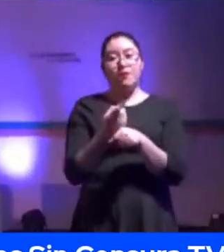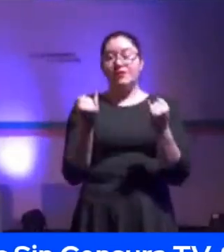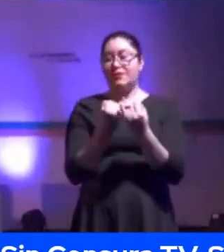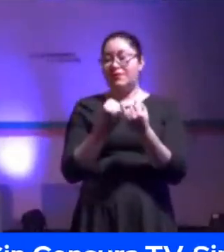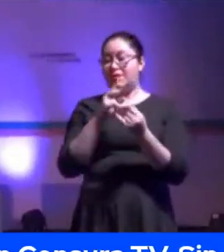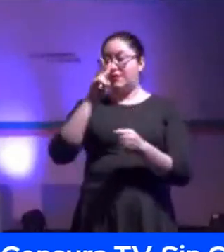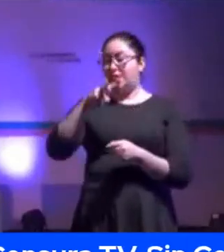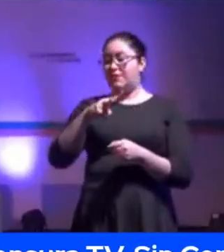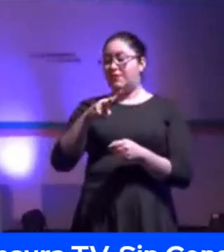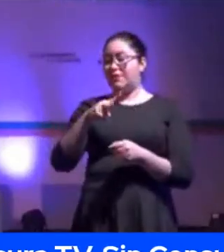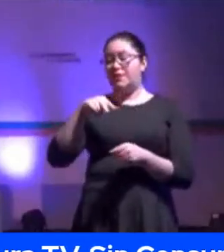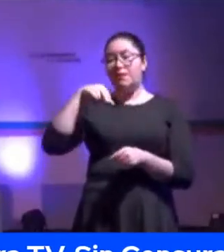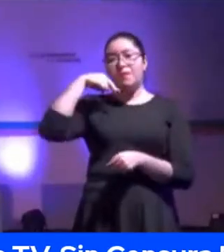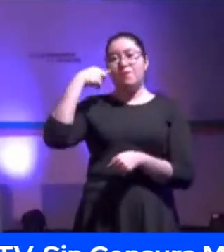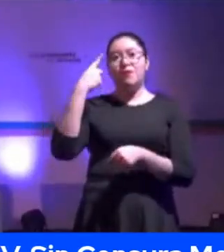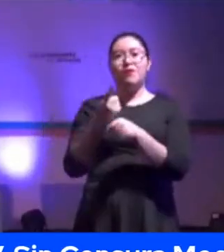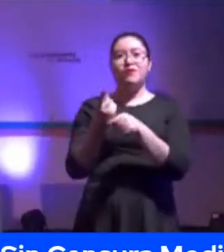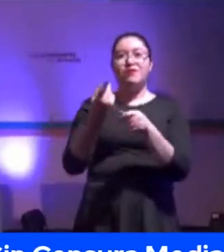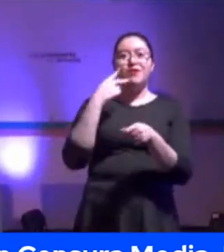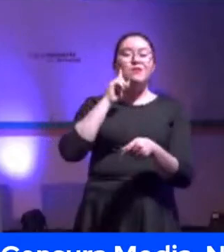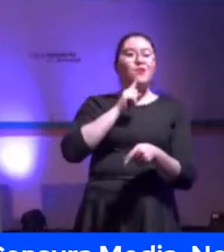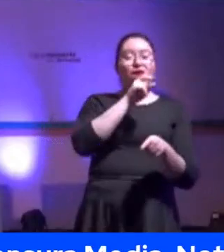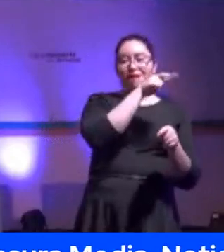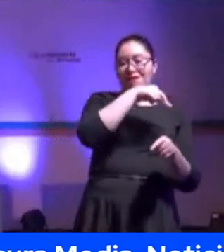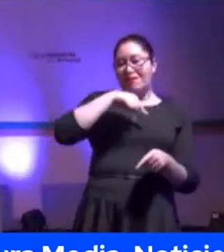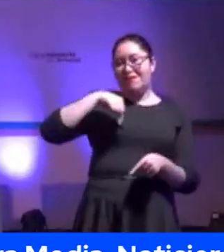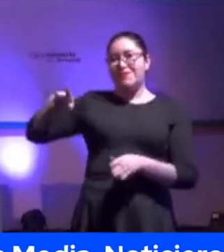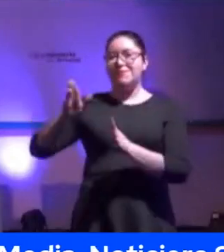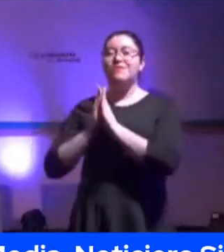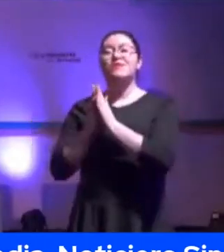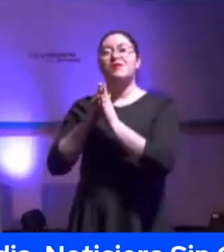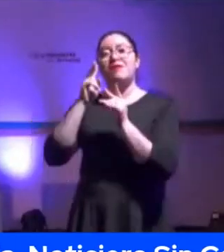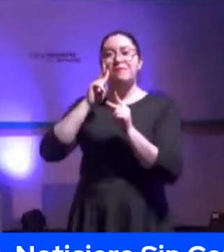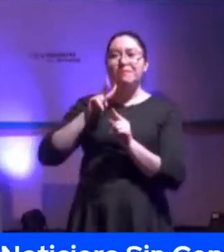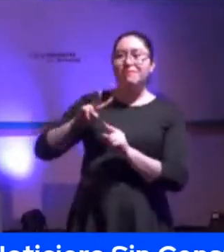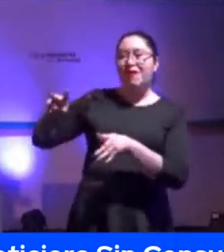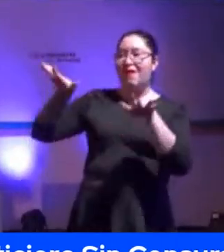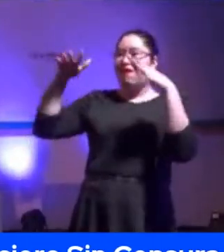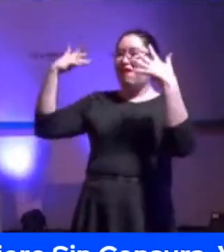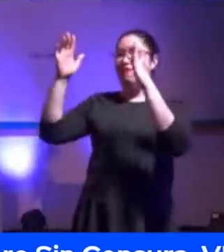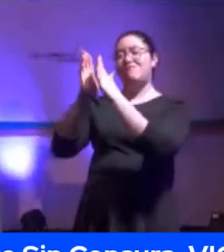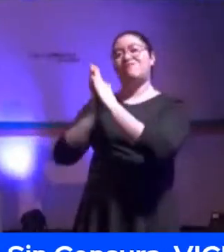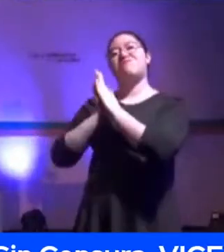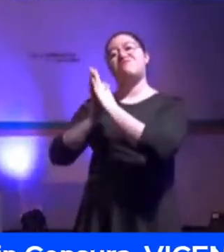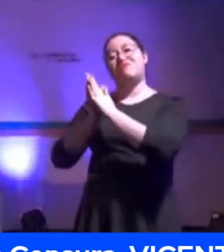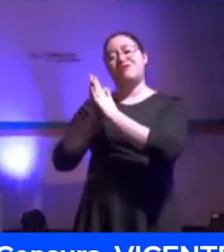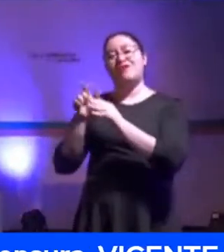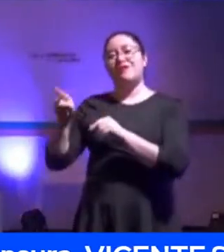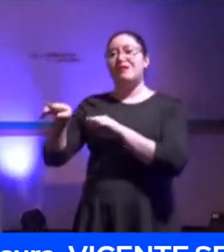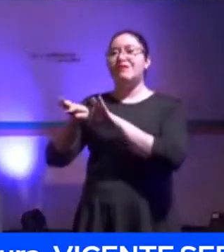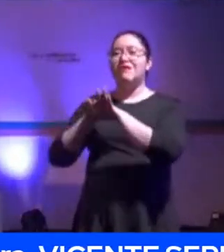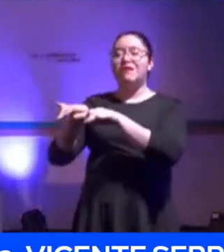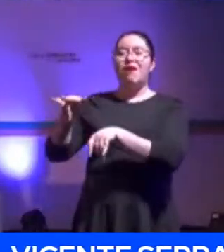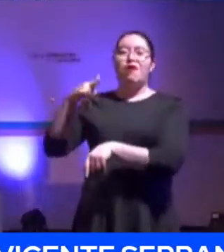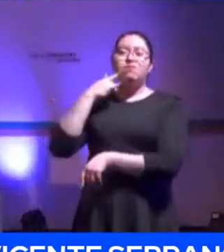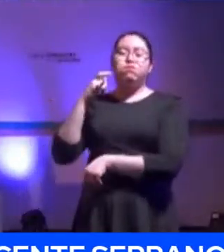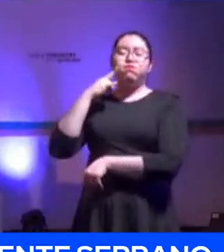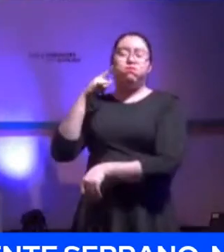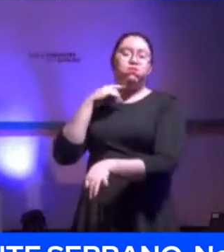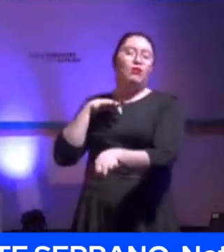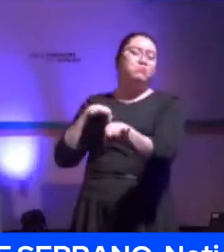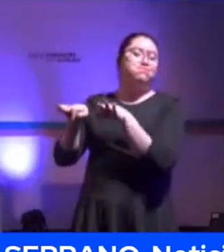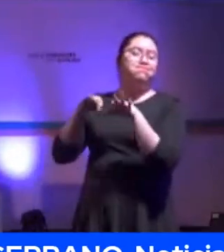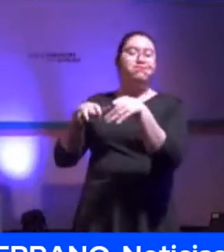pido, a ver, chicas voluntarias, por favor suban este escenario para que se lleven el aplauso después de la friega que se metieron durante